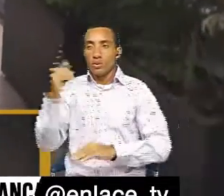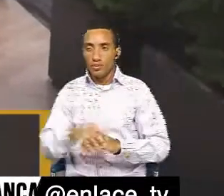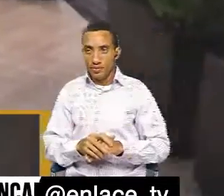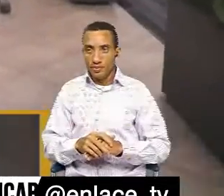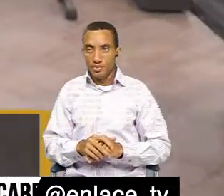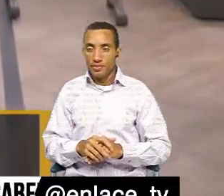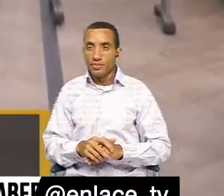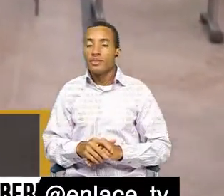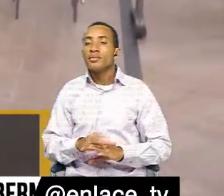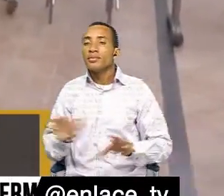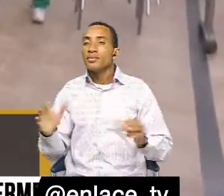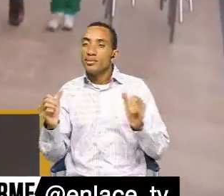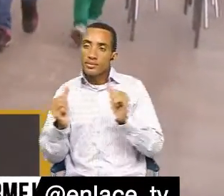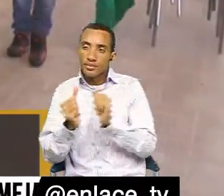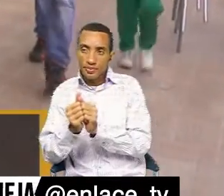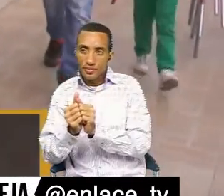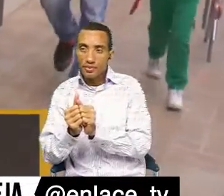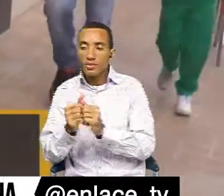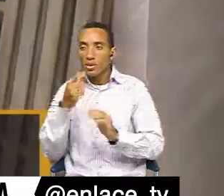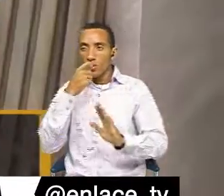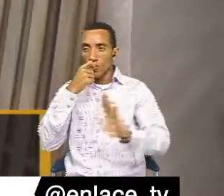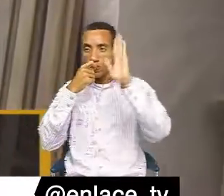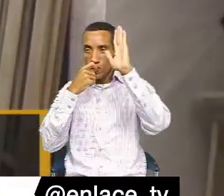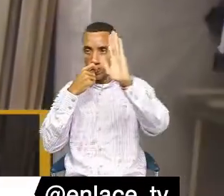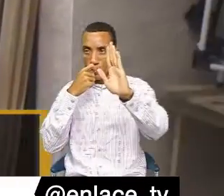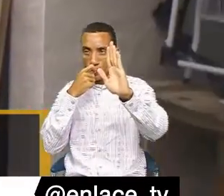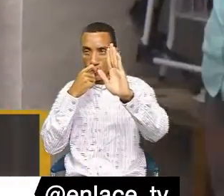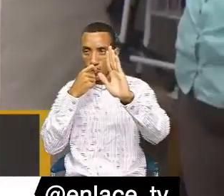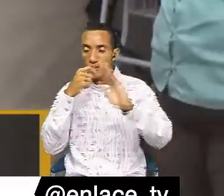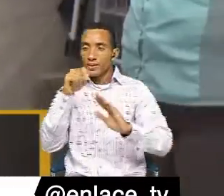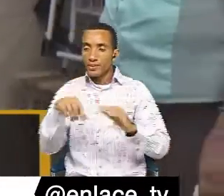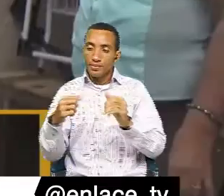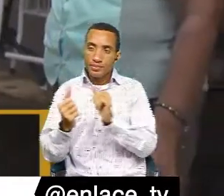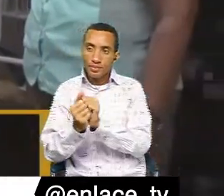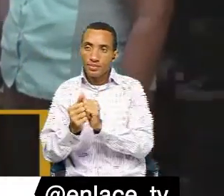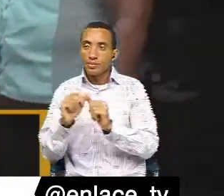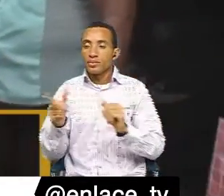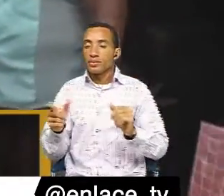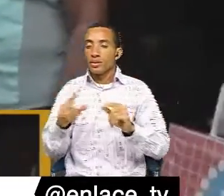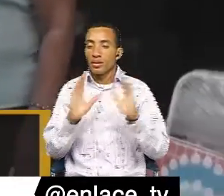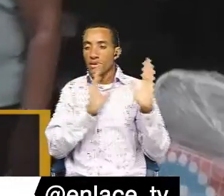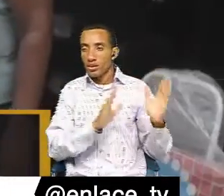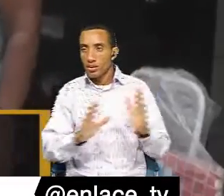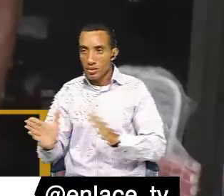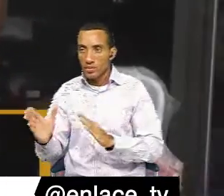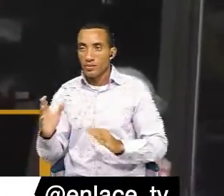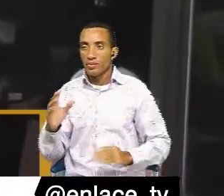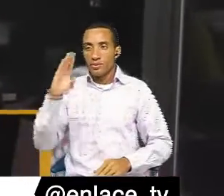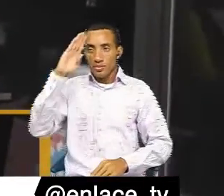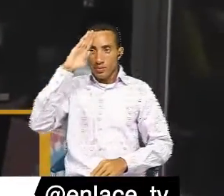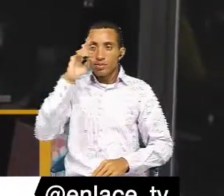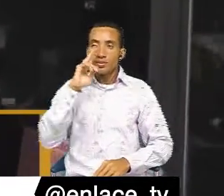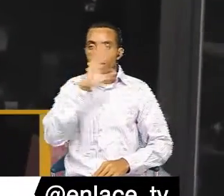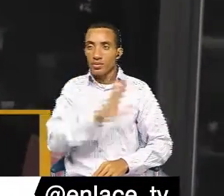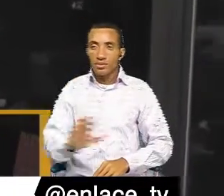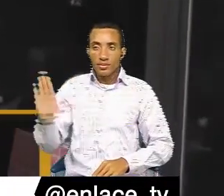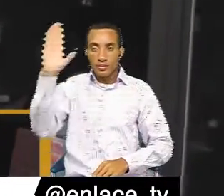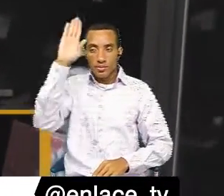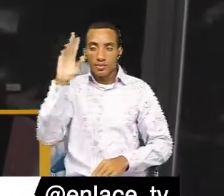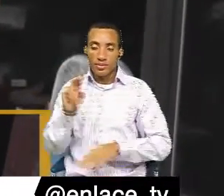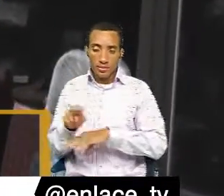será acompañada por la Inspección de Tránsito y Transporte de Barranca Bermeja, Ornato y Espacio Público, Policía Nacional y Personería Municipal